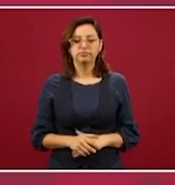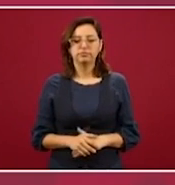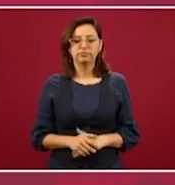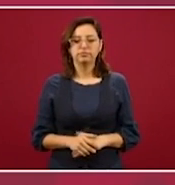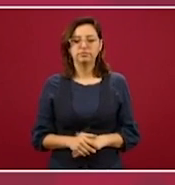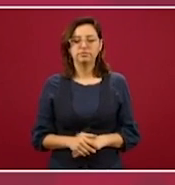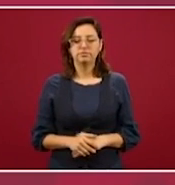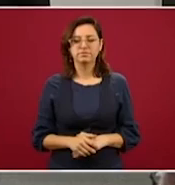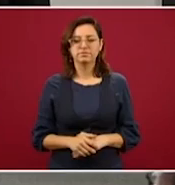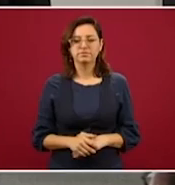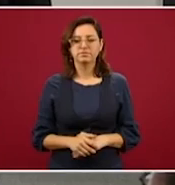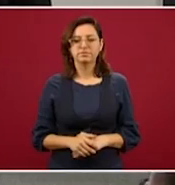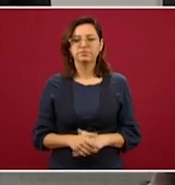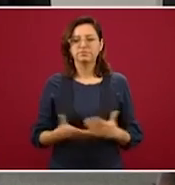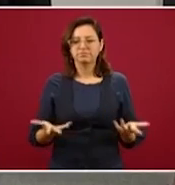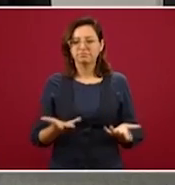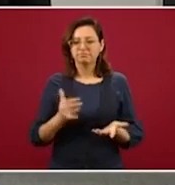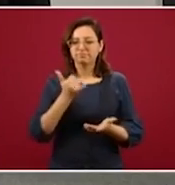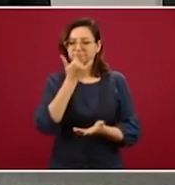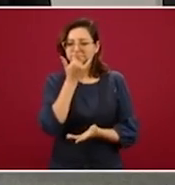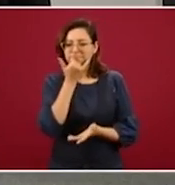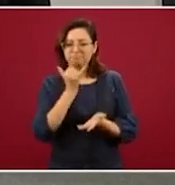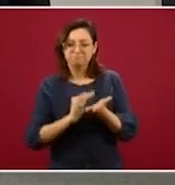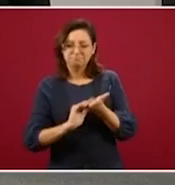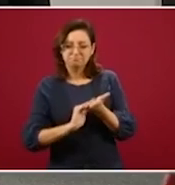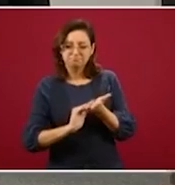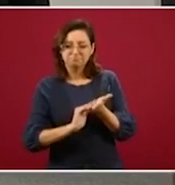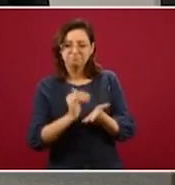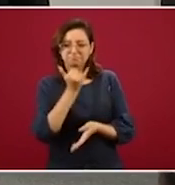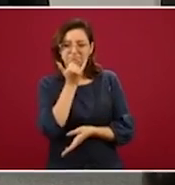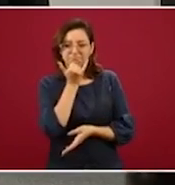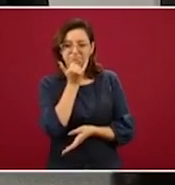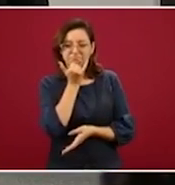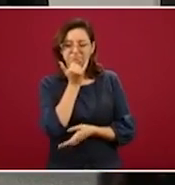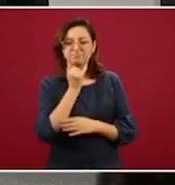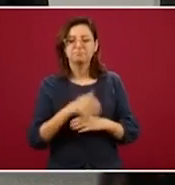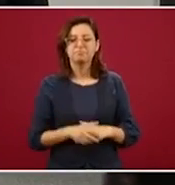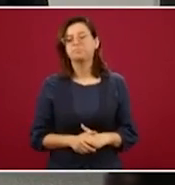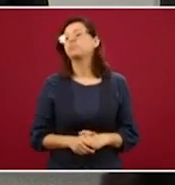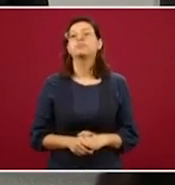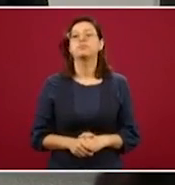¿Por qué no perdonarnos? O sea, ¿por qué?